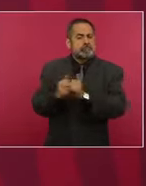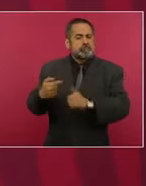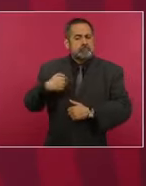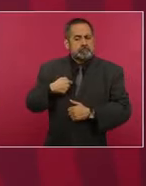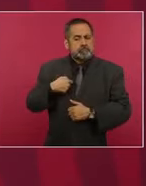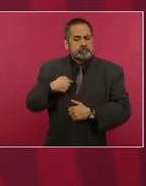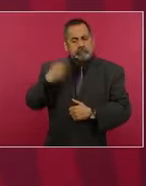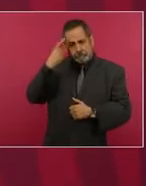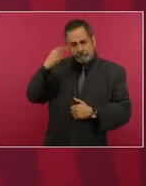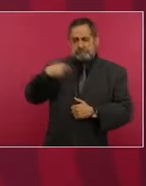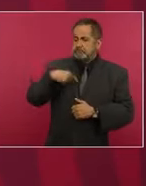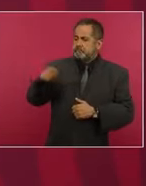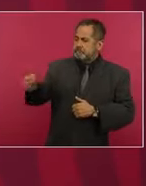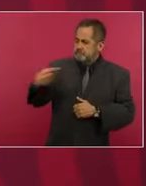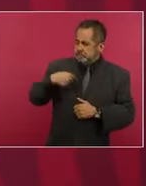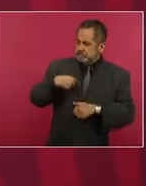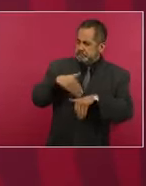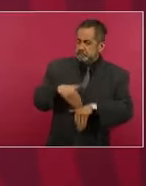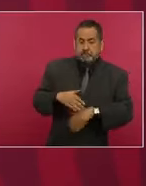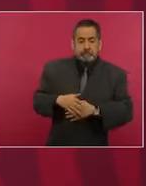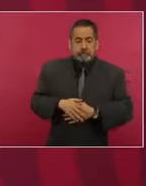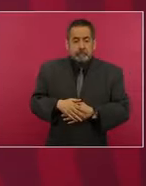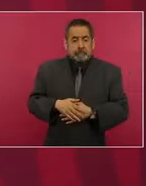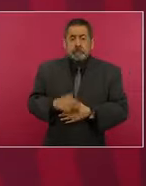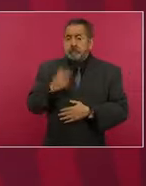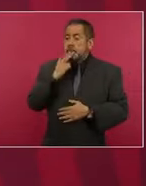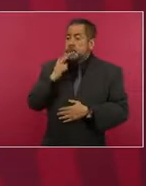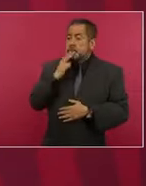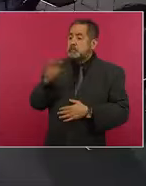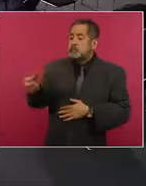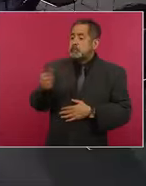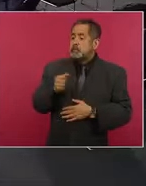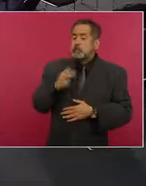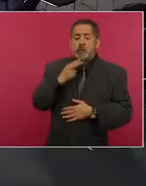con ellos y los usan